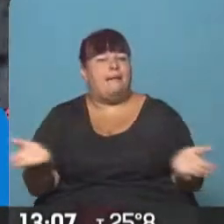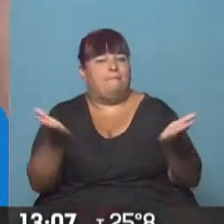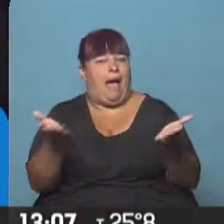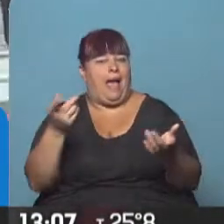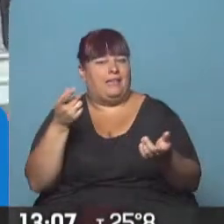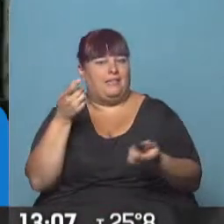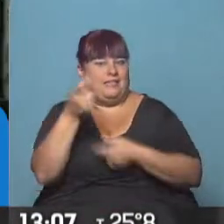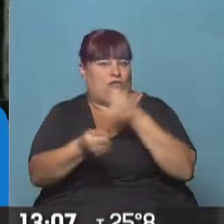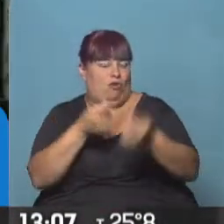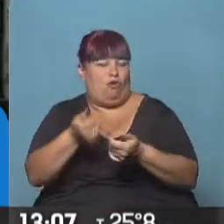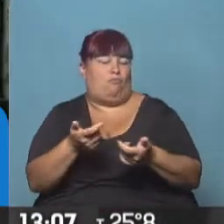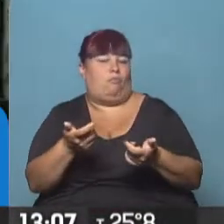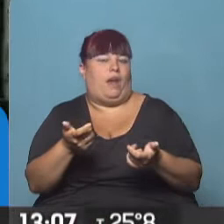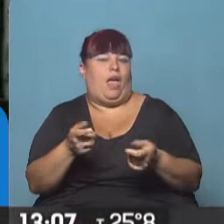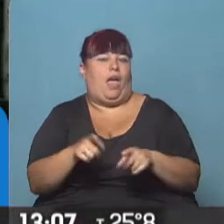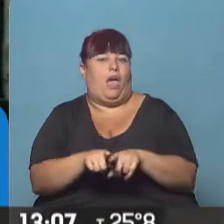la masa de